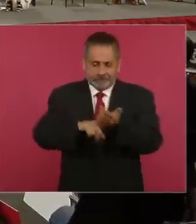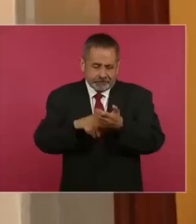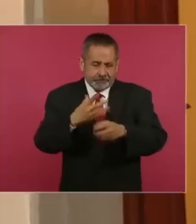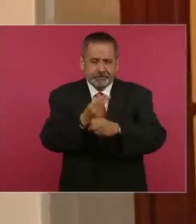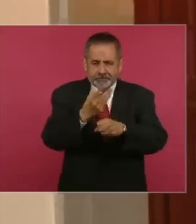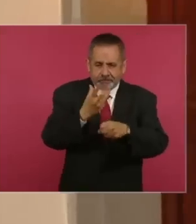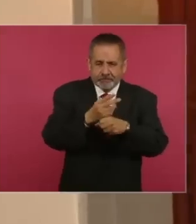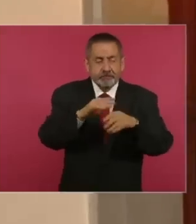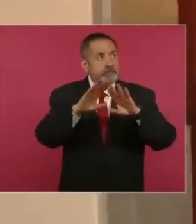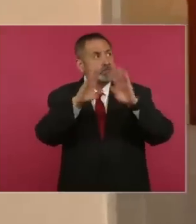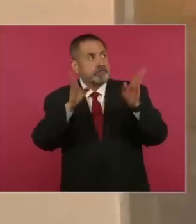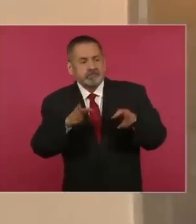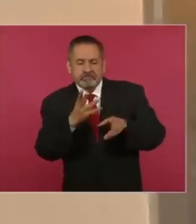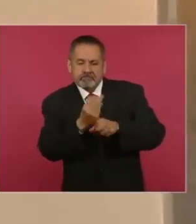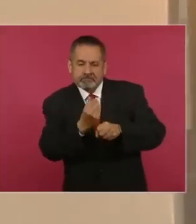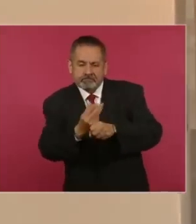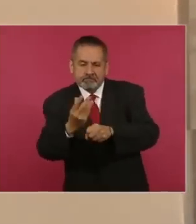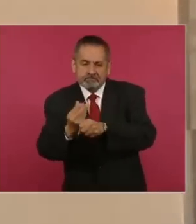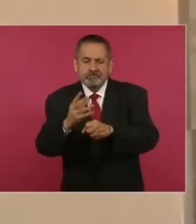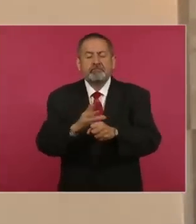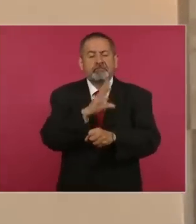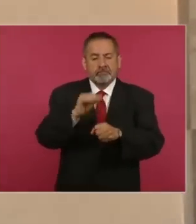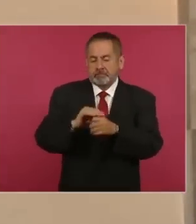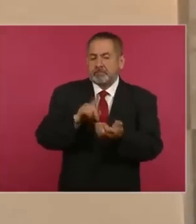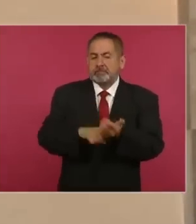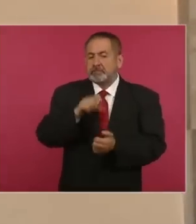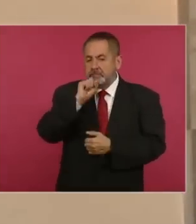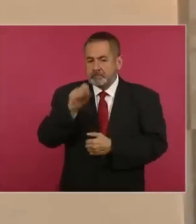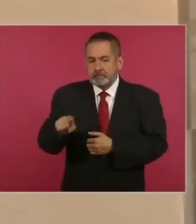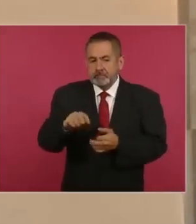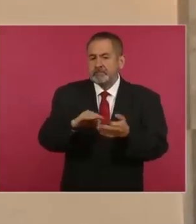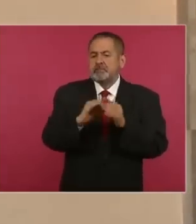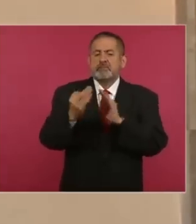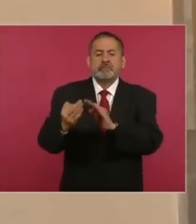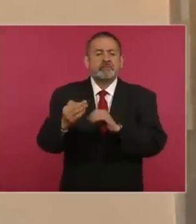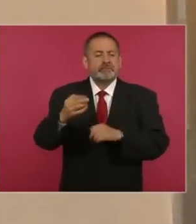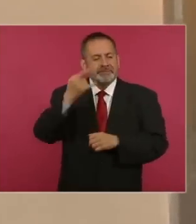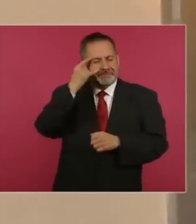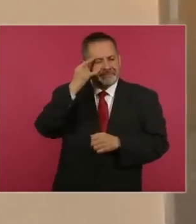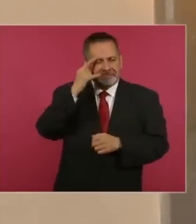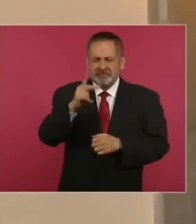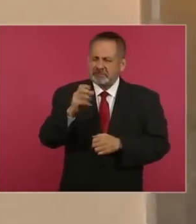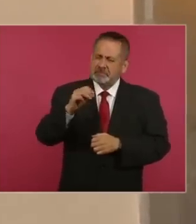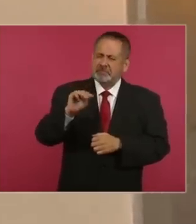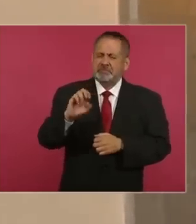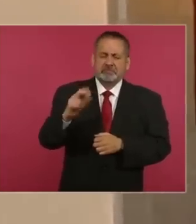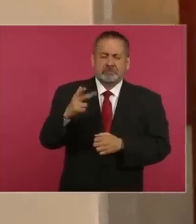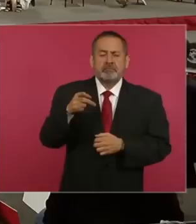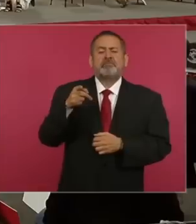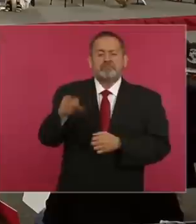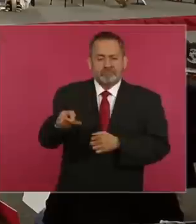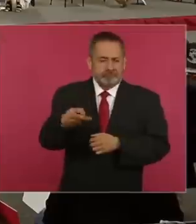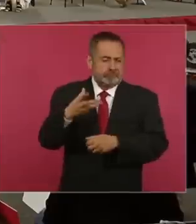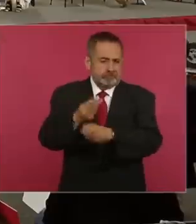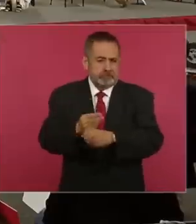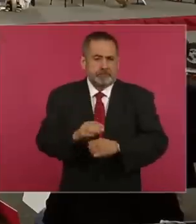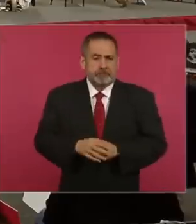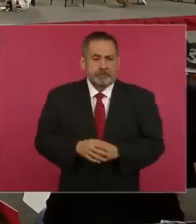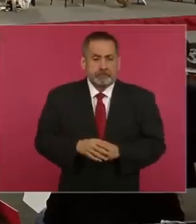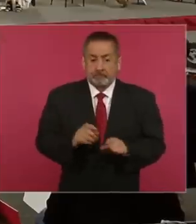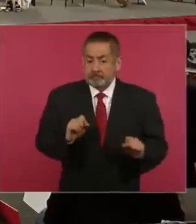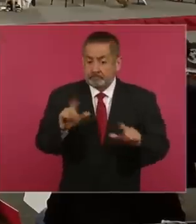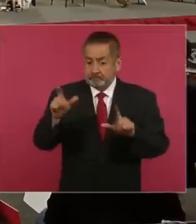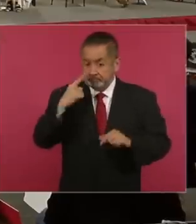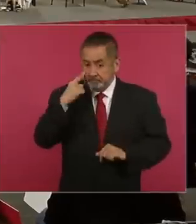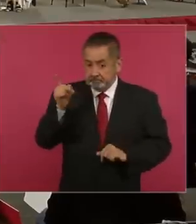ferroviarias del sistema de transporte de carga que está ubicado en Pomuch, en Campeche En la siguiente por favor, observamos que el